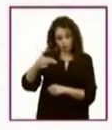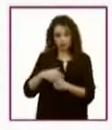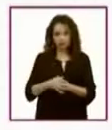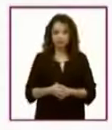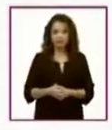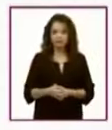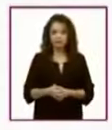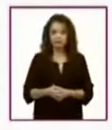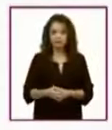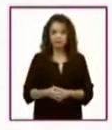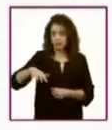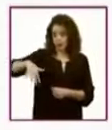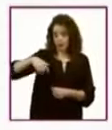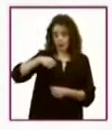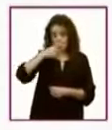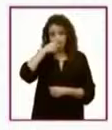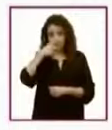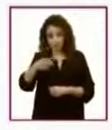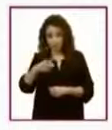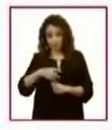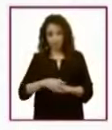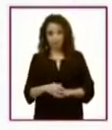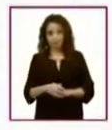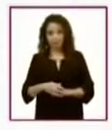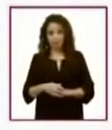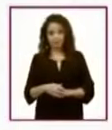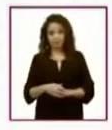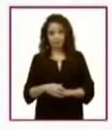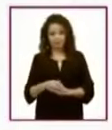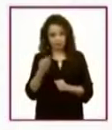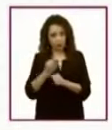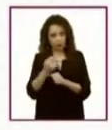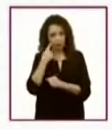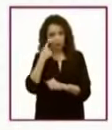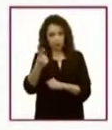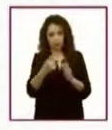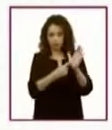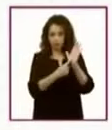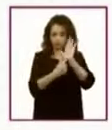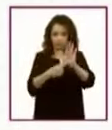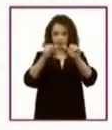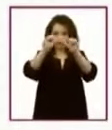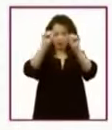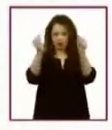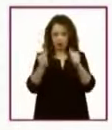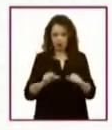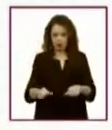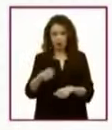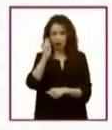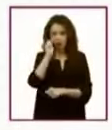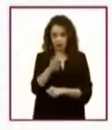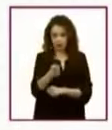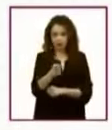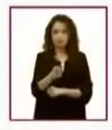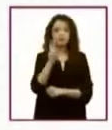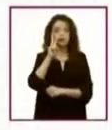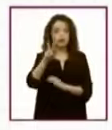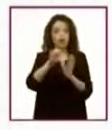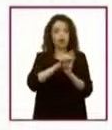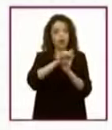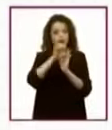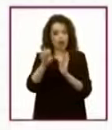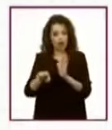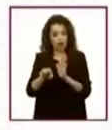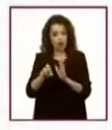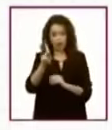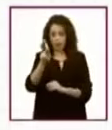Como dijimos al inicio de esta cápsula, mostramos esta figura para poner un ejemplo de perímetro infinito. Ahora tenemos un